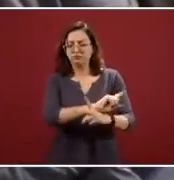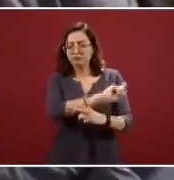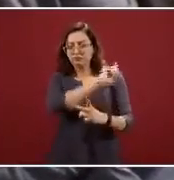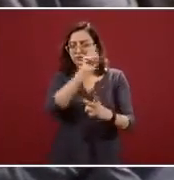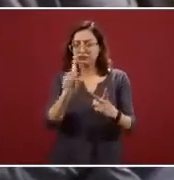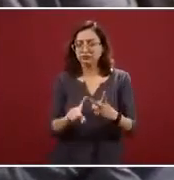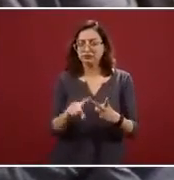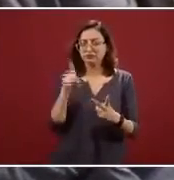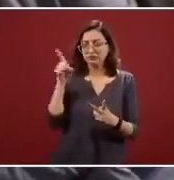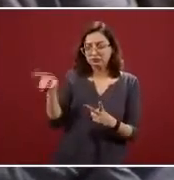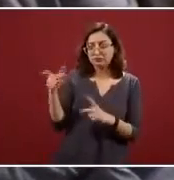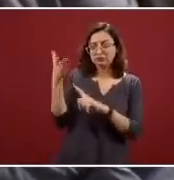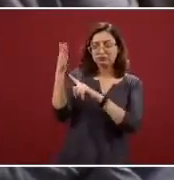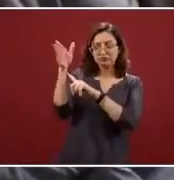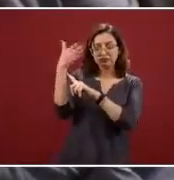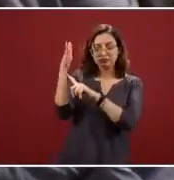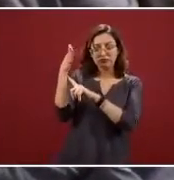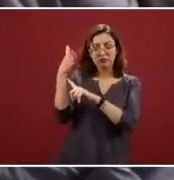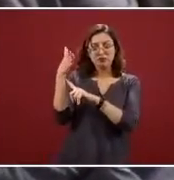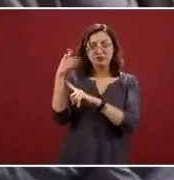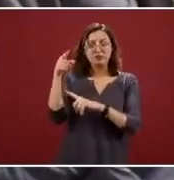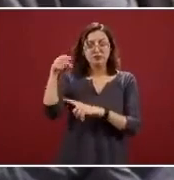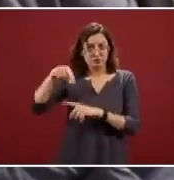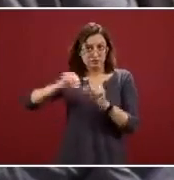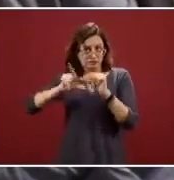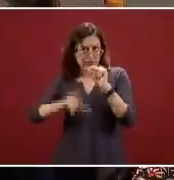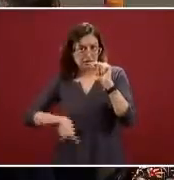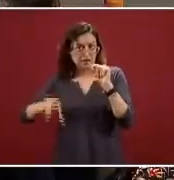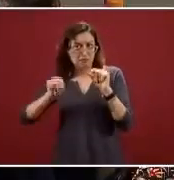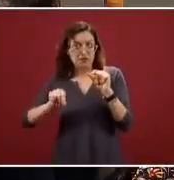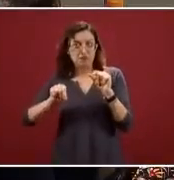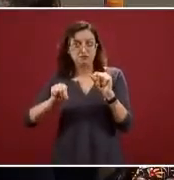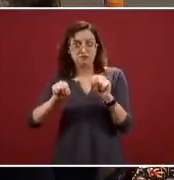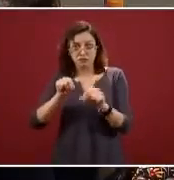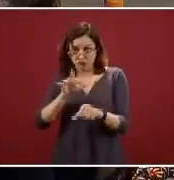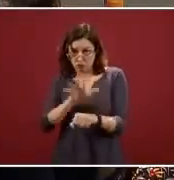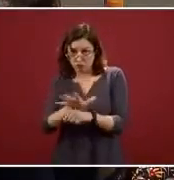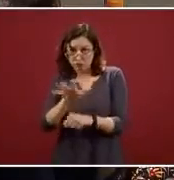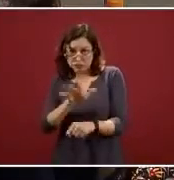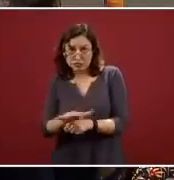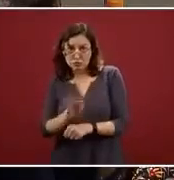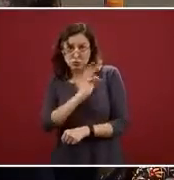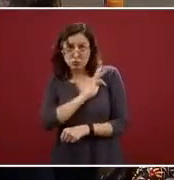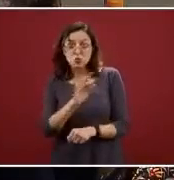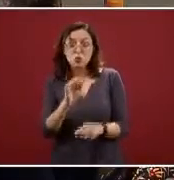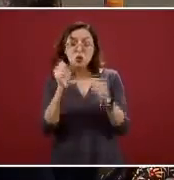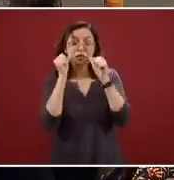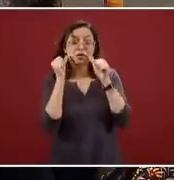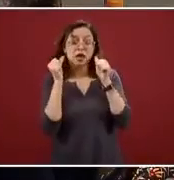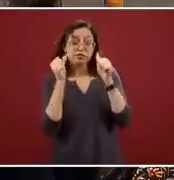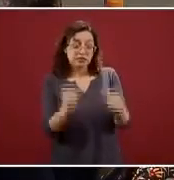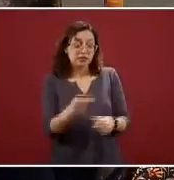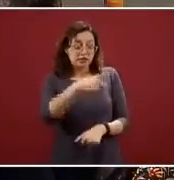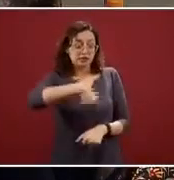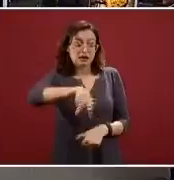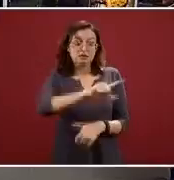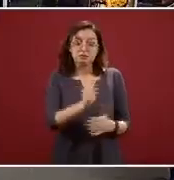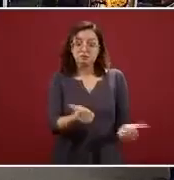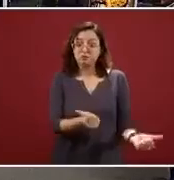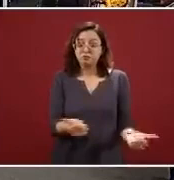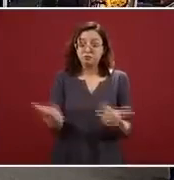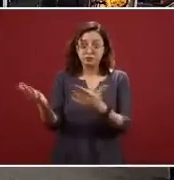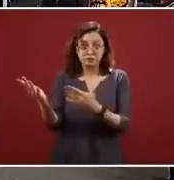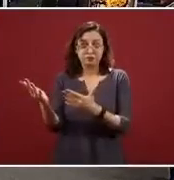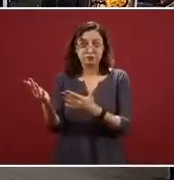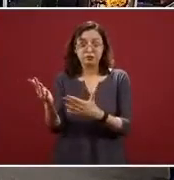si las ambulancias que hay en México están o tienen la capacidad de transportar a pacientes infectocontagiosos.